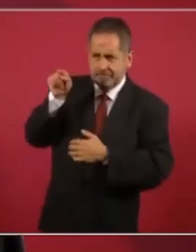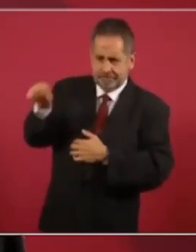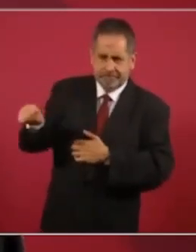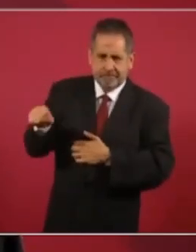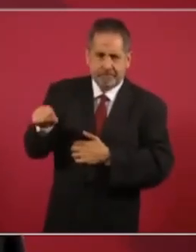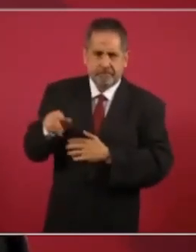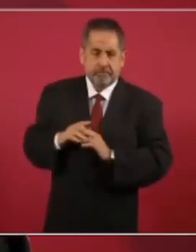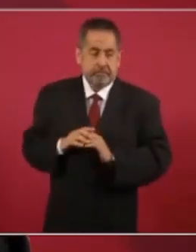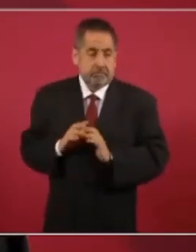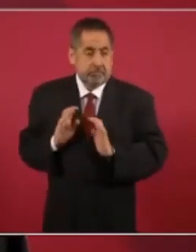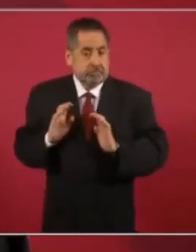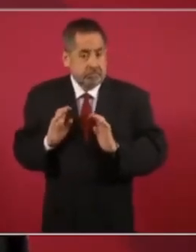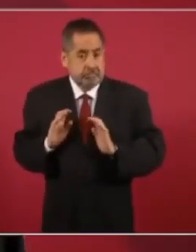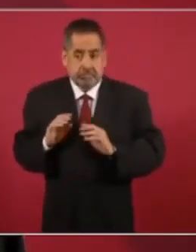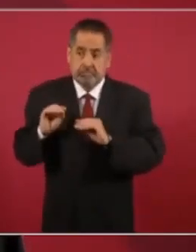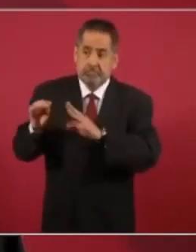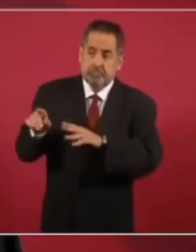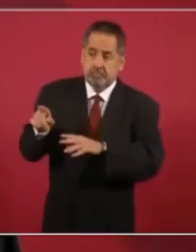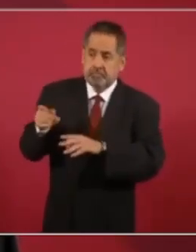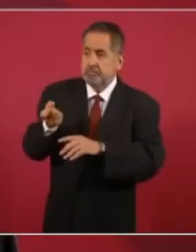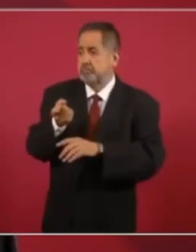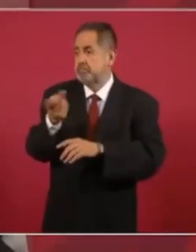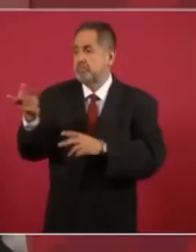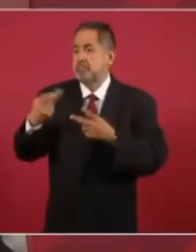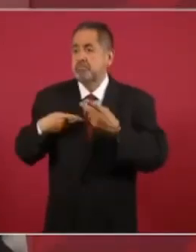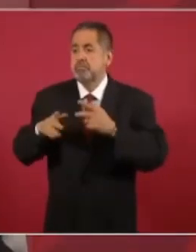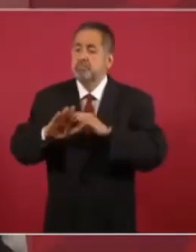y van a haber muertos.